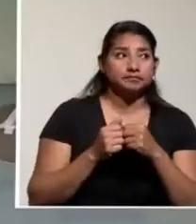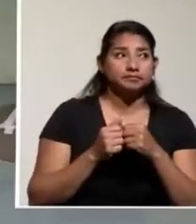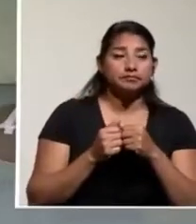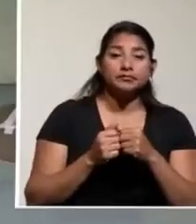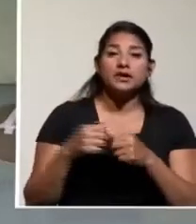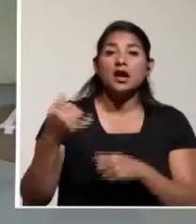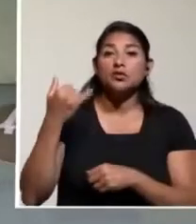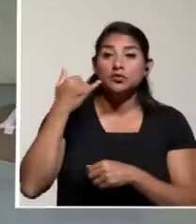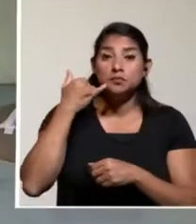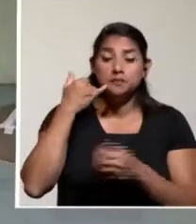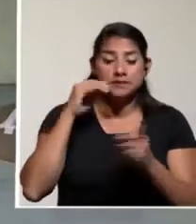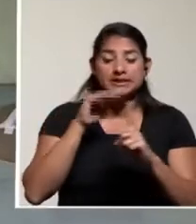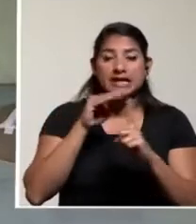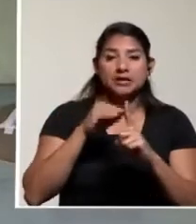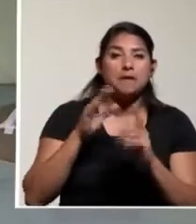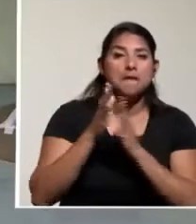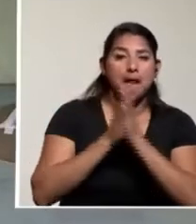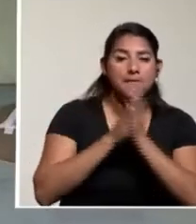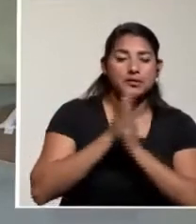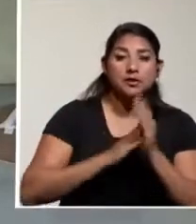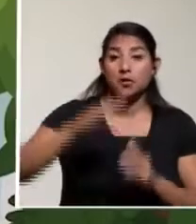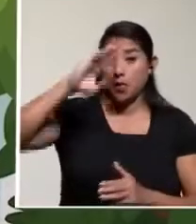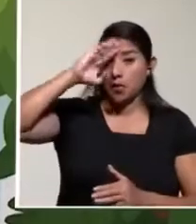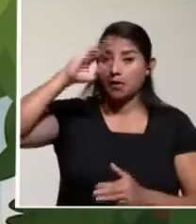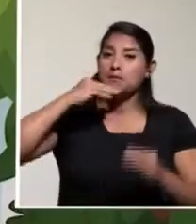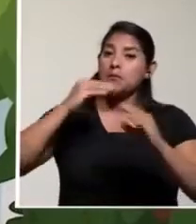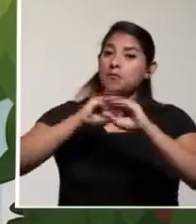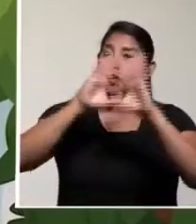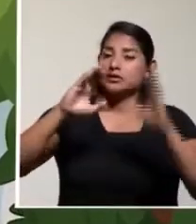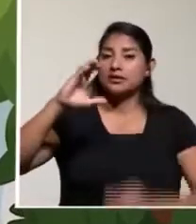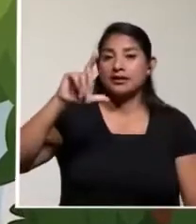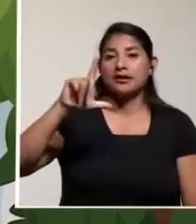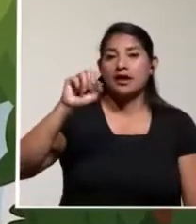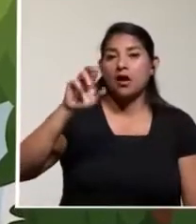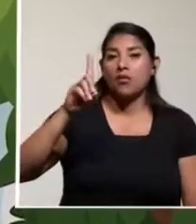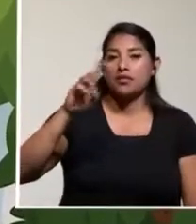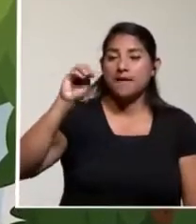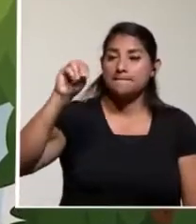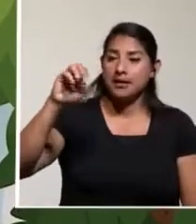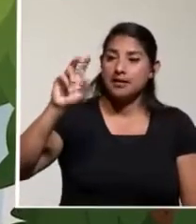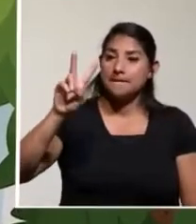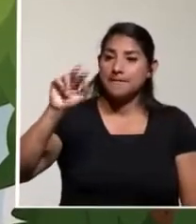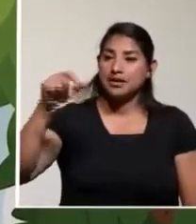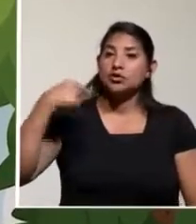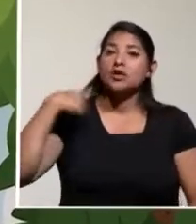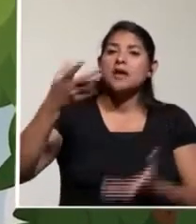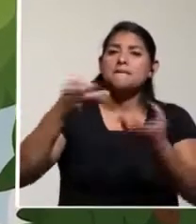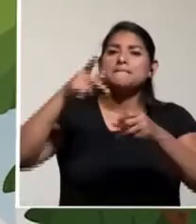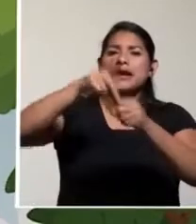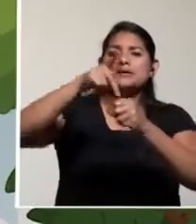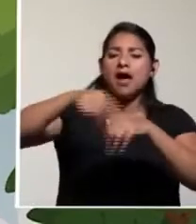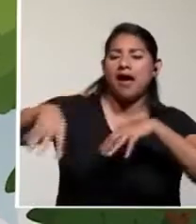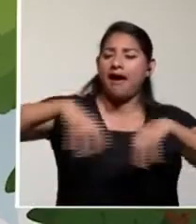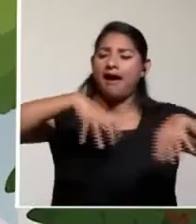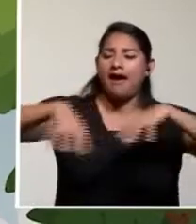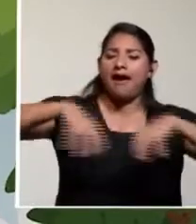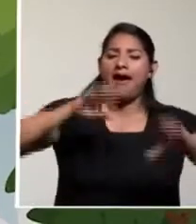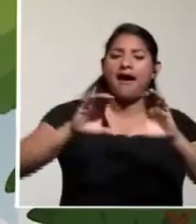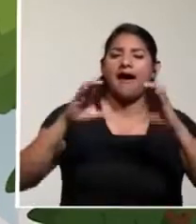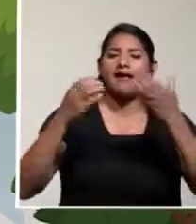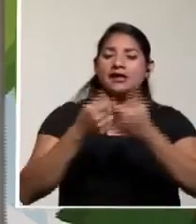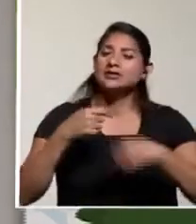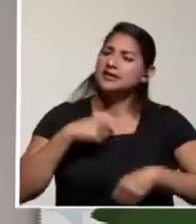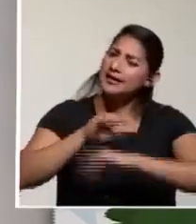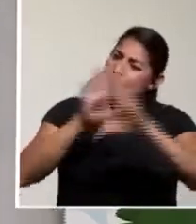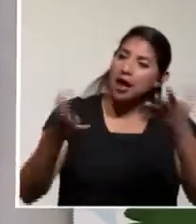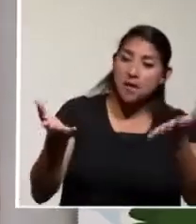algunos saludos, entonces voy a aprovechar. Dice, buenos días, soy Claudia María Velasco Blanco. Yo quiero participar de la clase del movimiento. ¡Eso! Claro que sí,